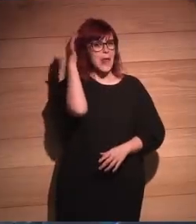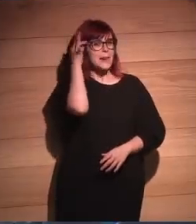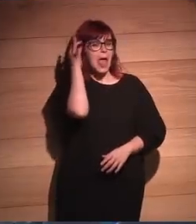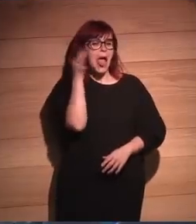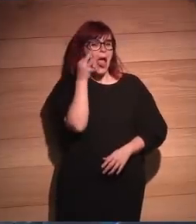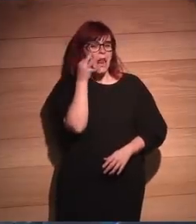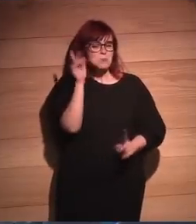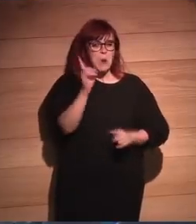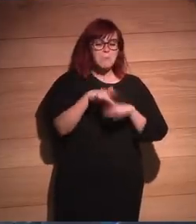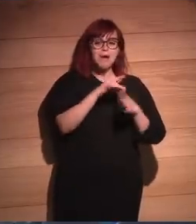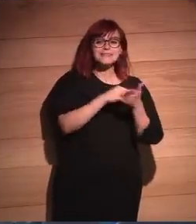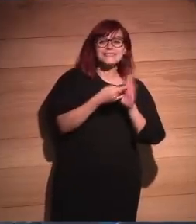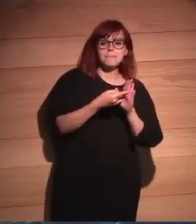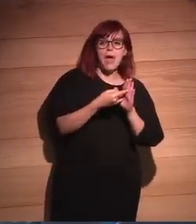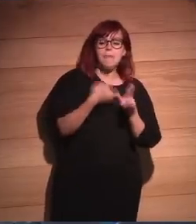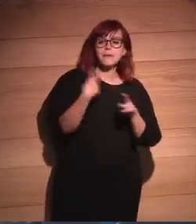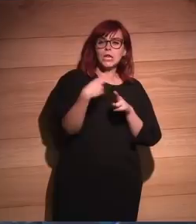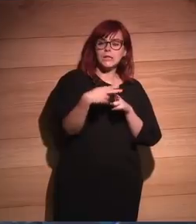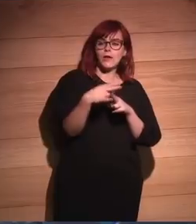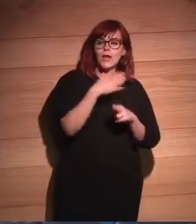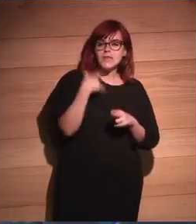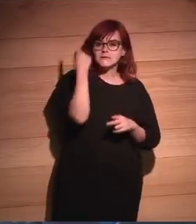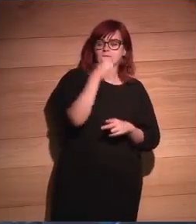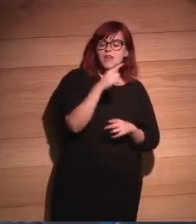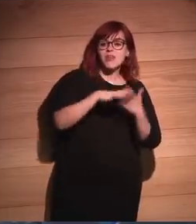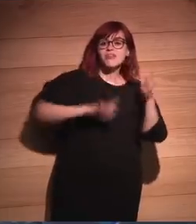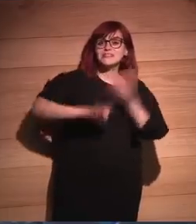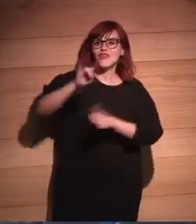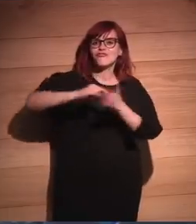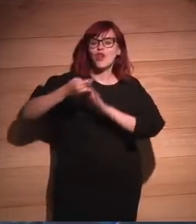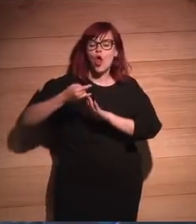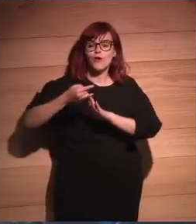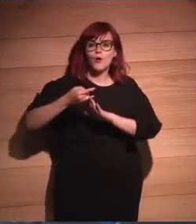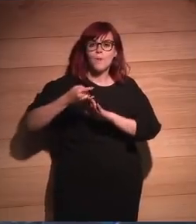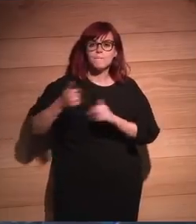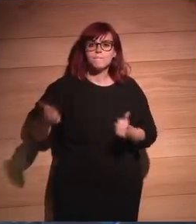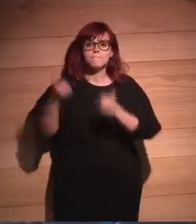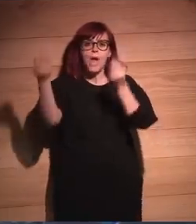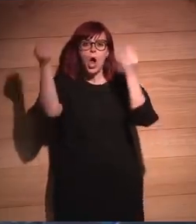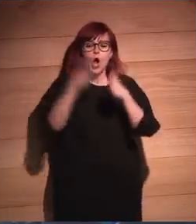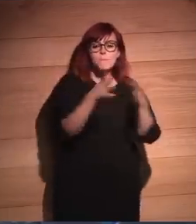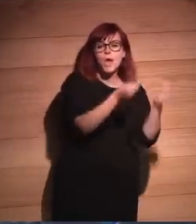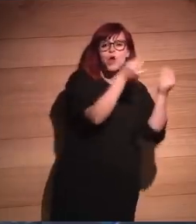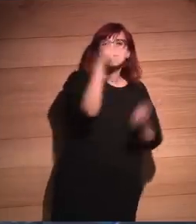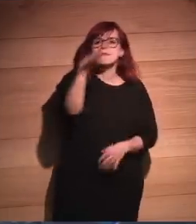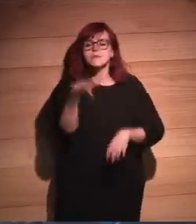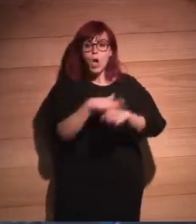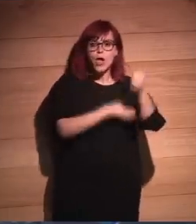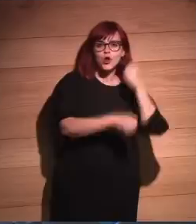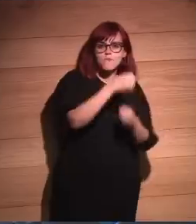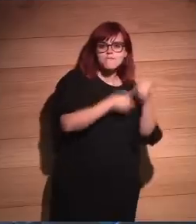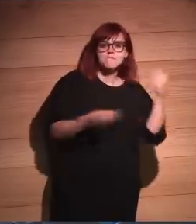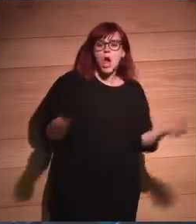ver qué sistema político favorecía más el propio desarrollo tecnológico y por tanto productivo, económico,